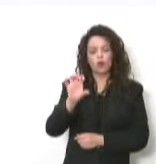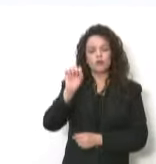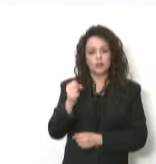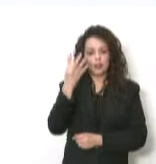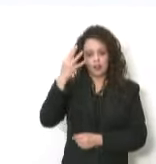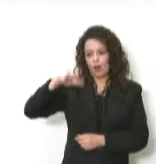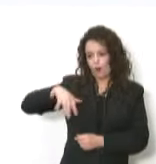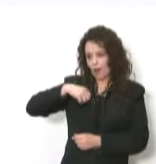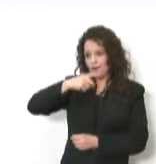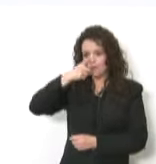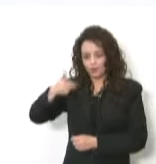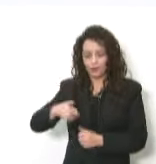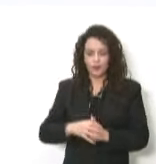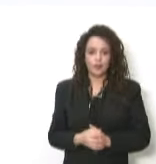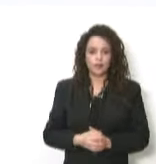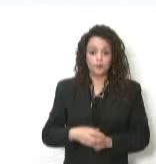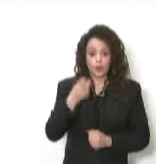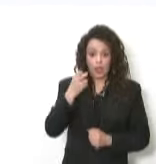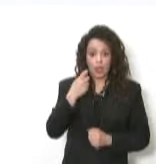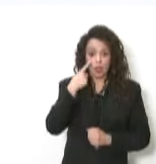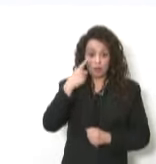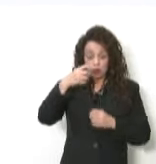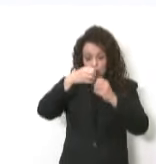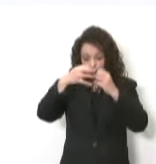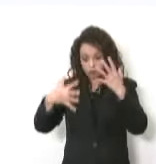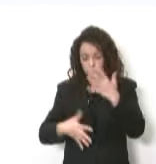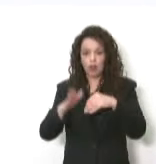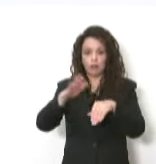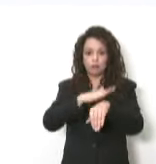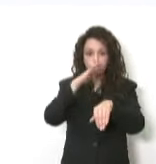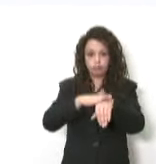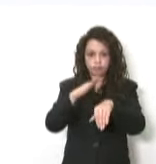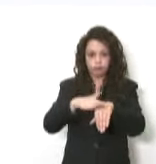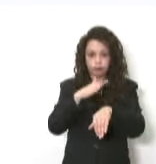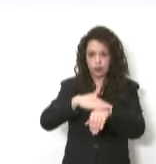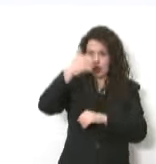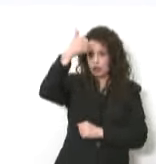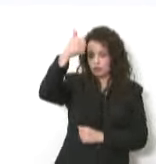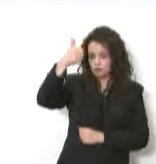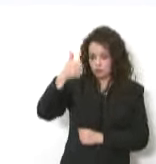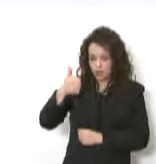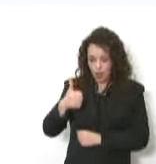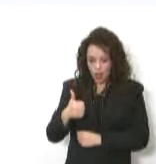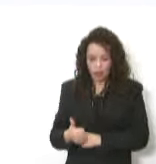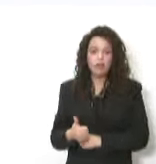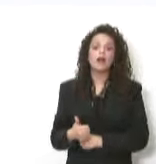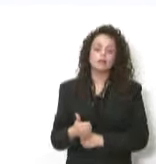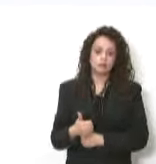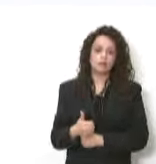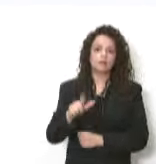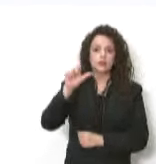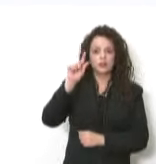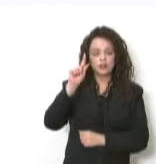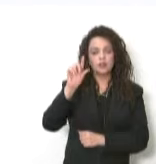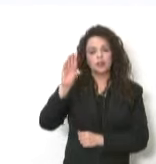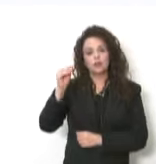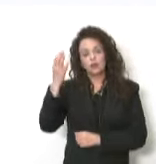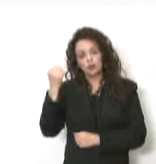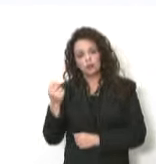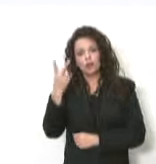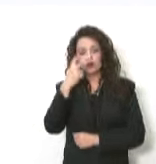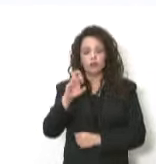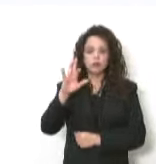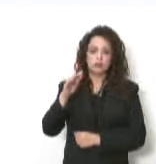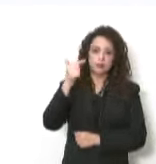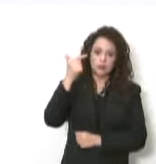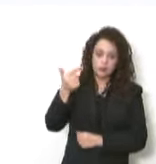Y estos son el número de sujetos por calificación, con 135, de 70, 99,